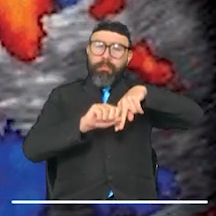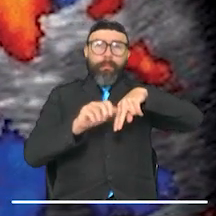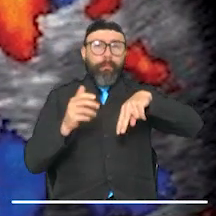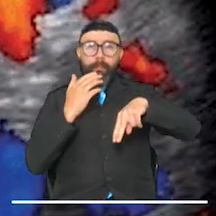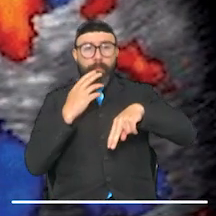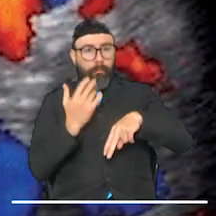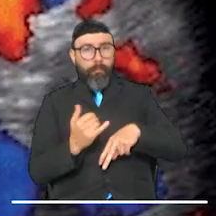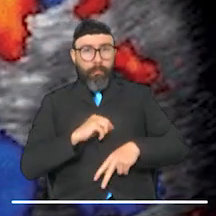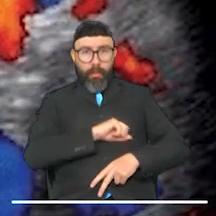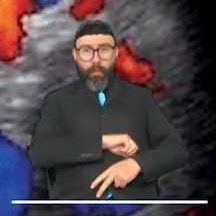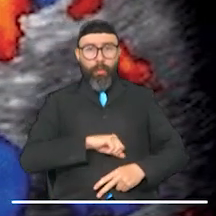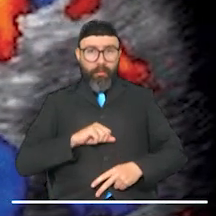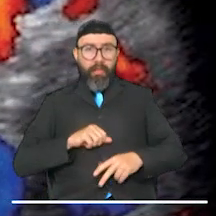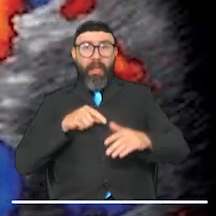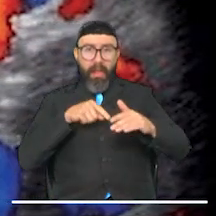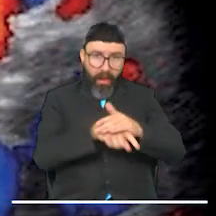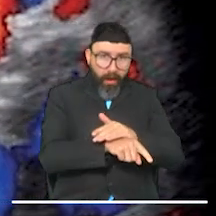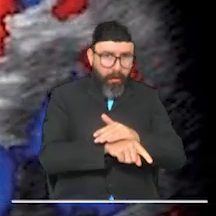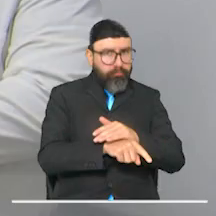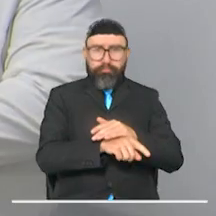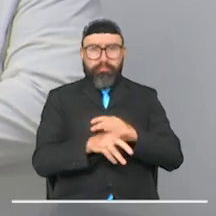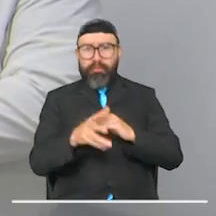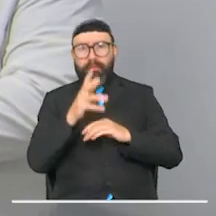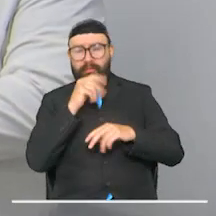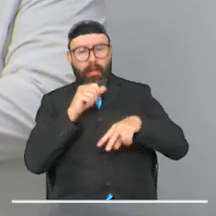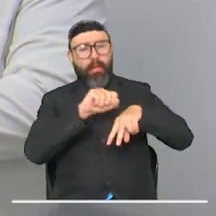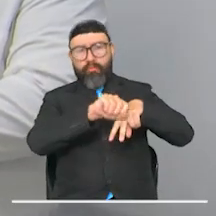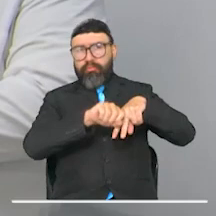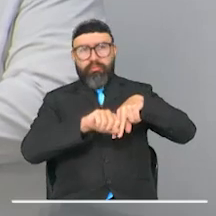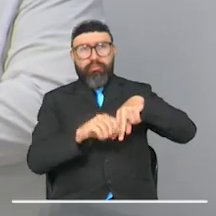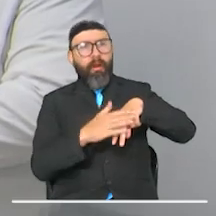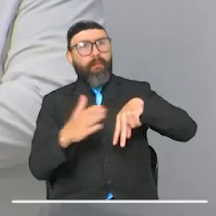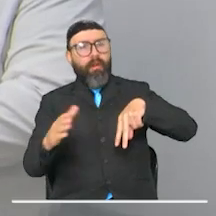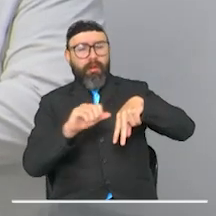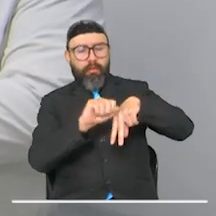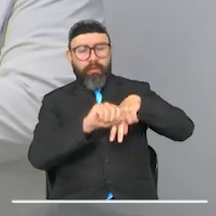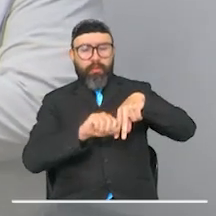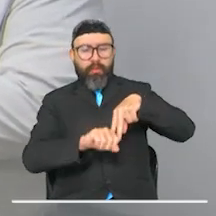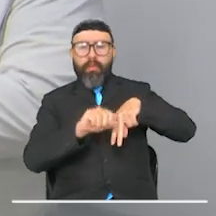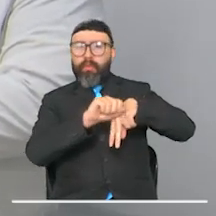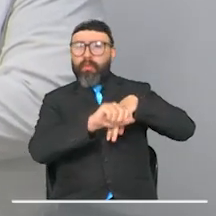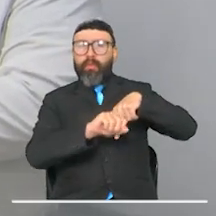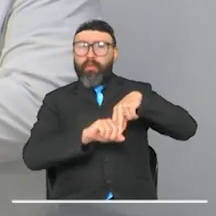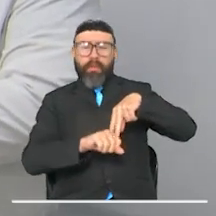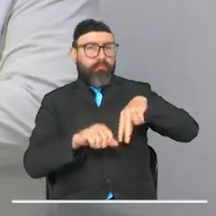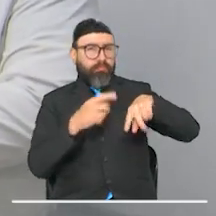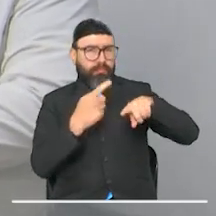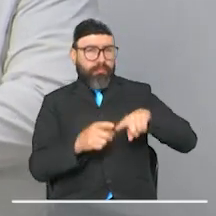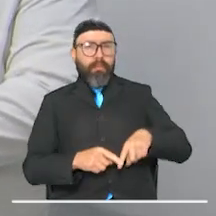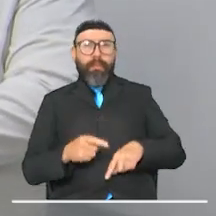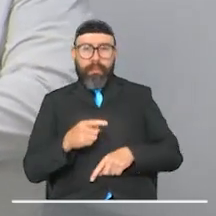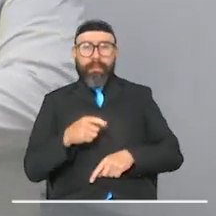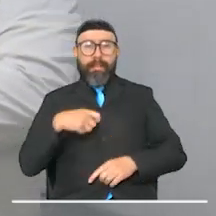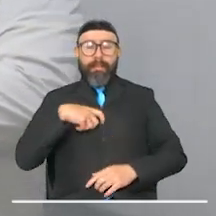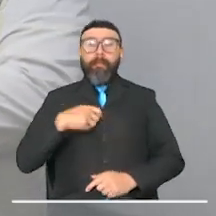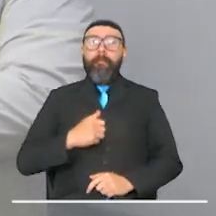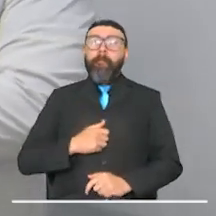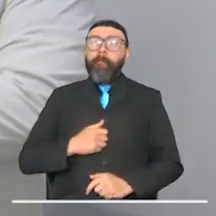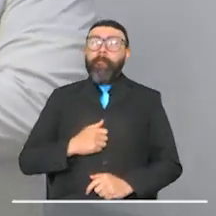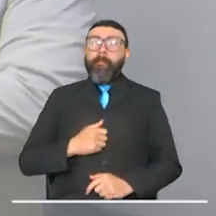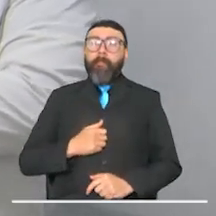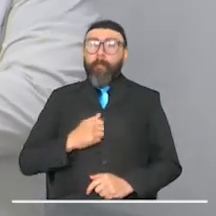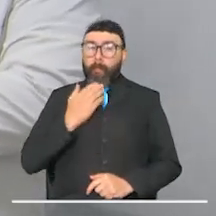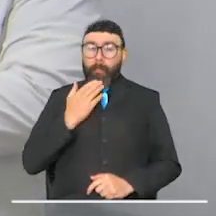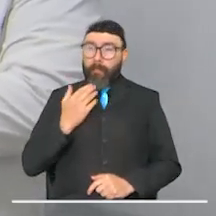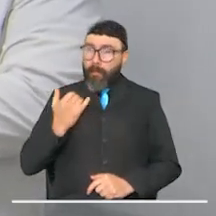con el cual podemos estudiar tanto al sistema venoso como el sistema arterial como el sistema linfático a través de ello